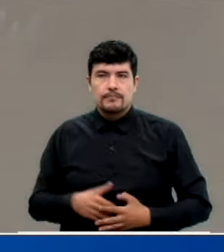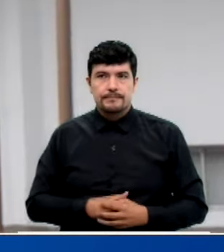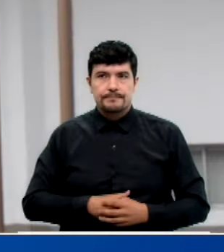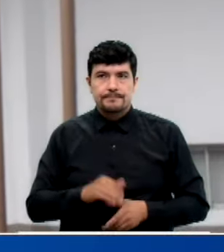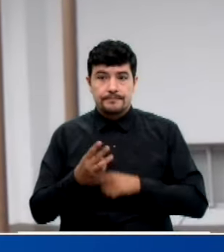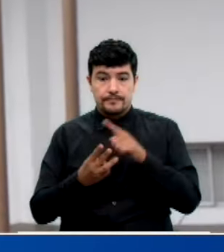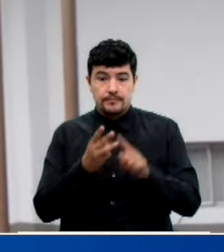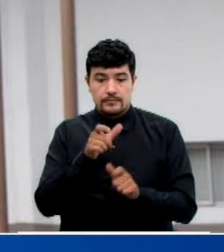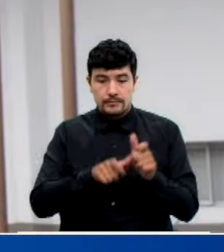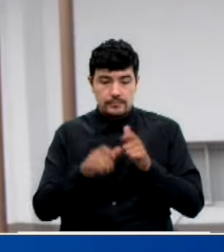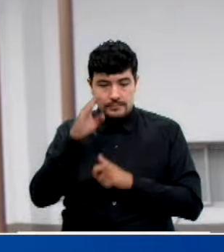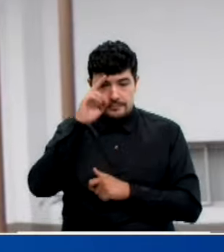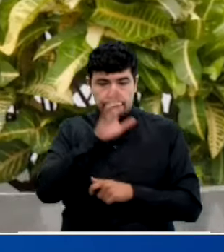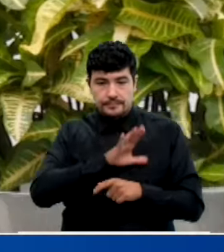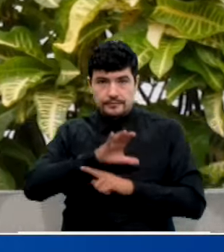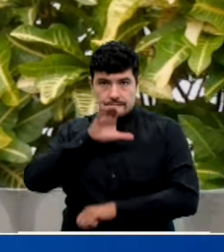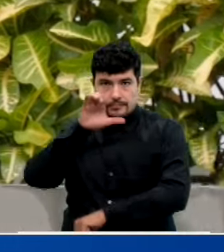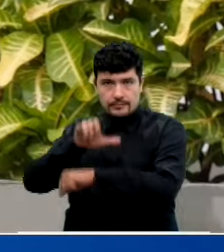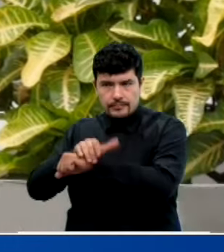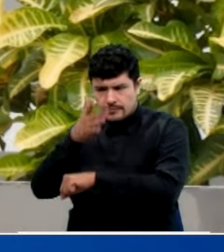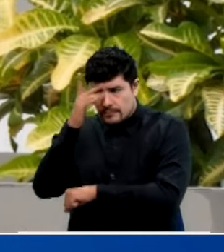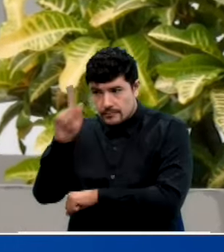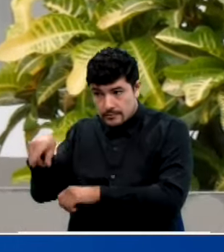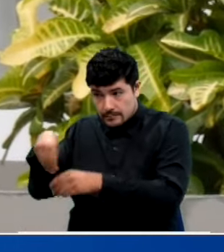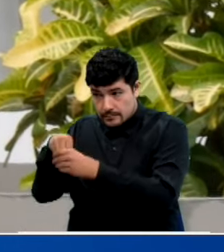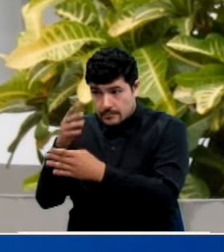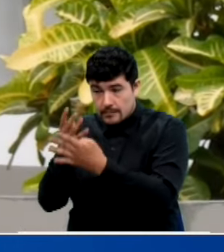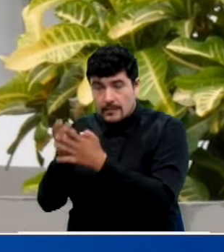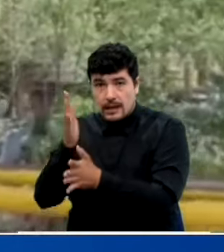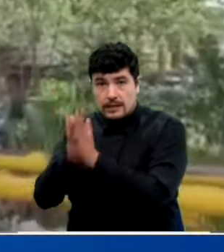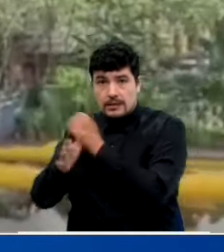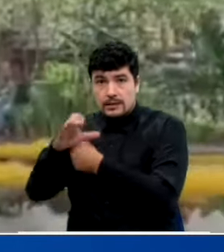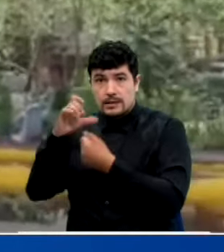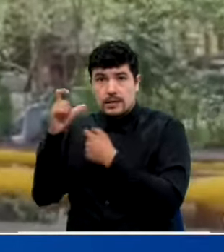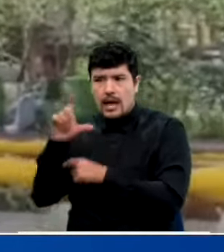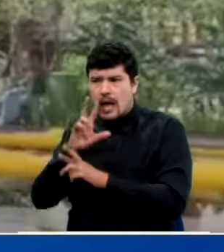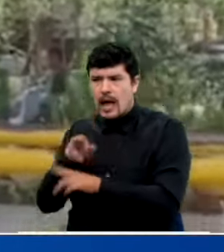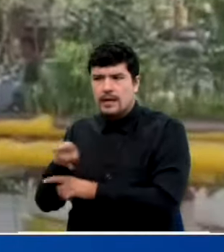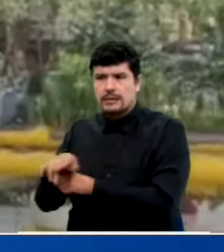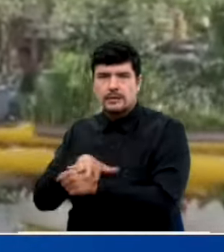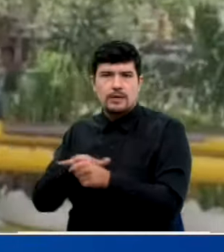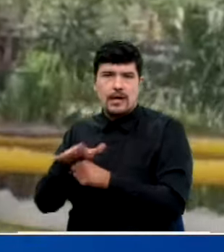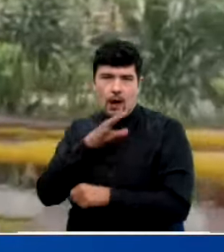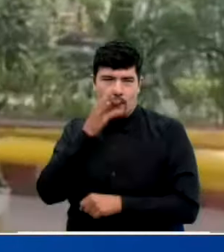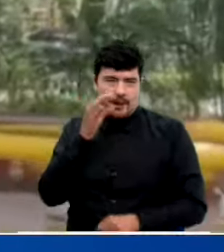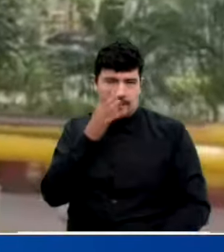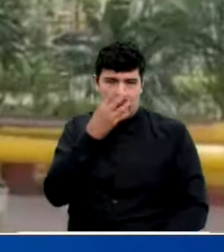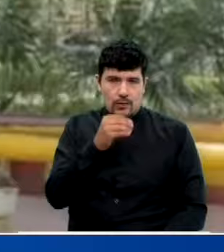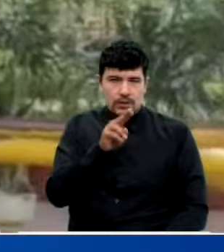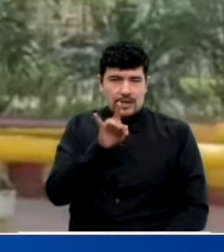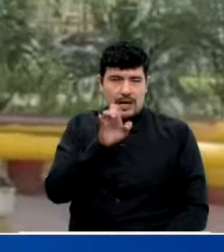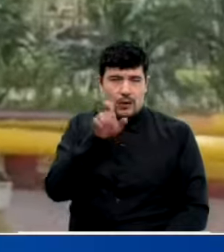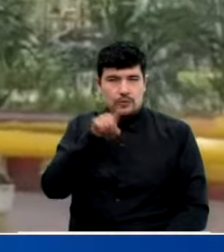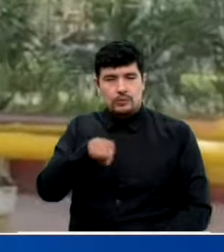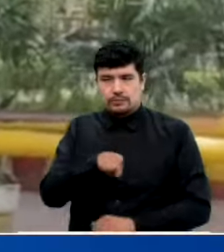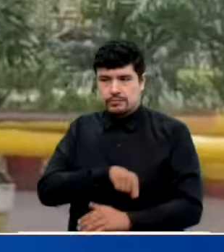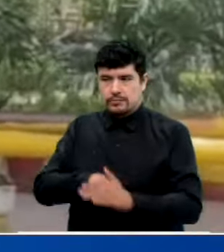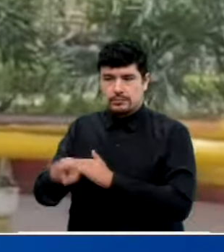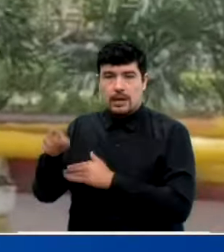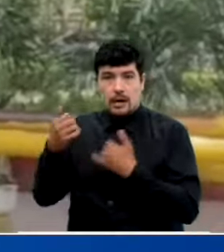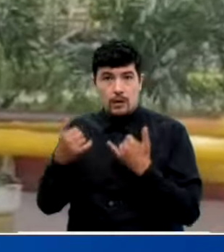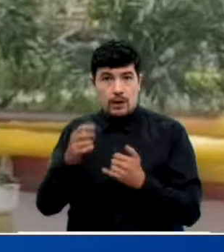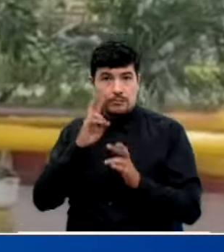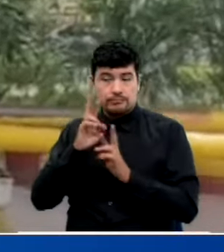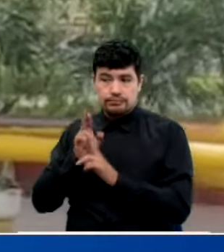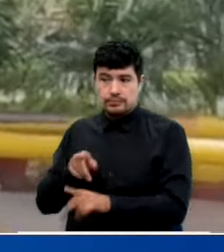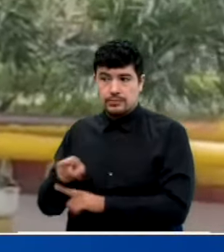uniformados por los hechos ocurridos en la estación Centro de Cúcuta, en donde entre otros se fugó alias Zeus, nos muestra que la Policía